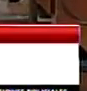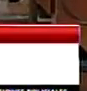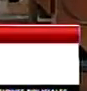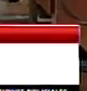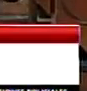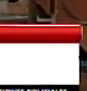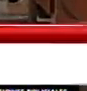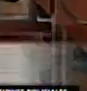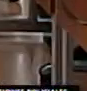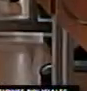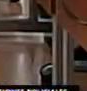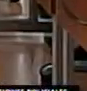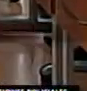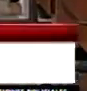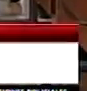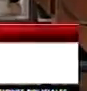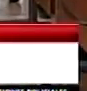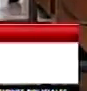Pasamos al segundo punto.